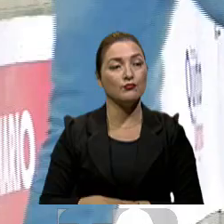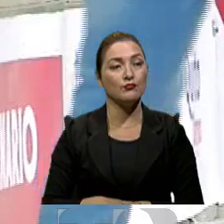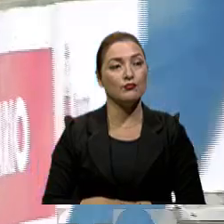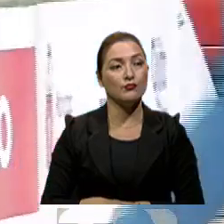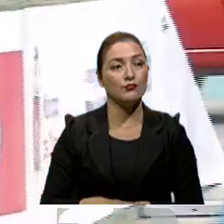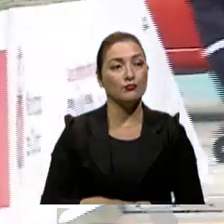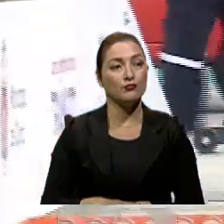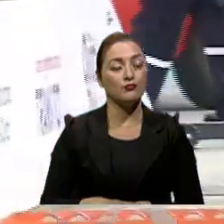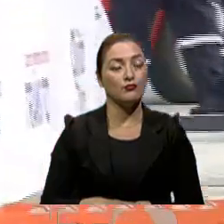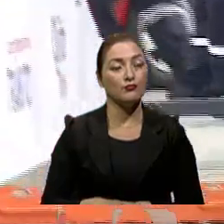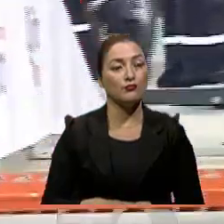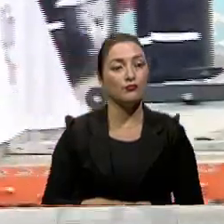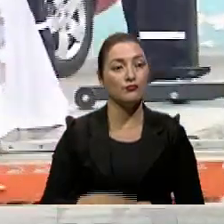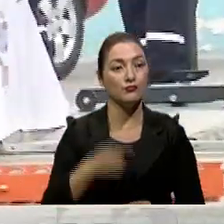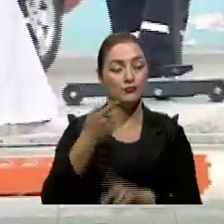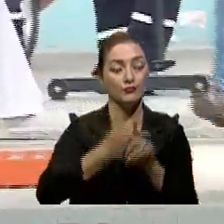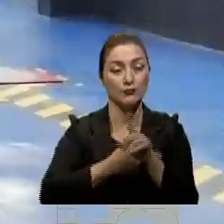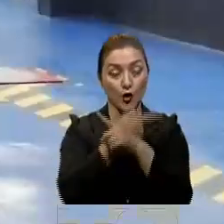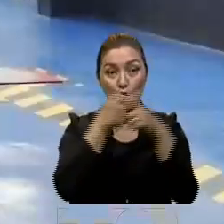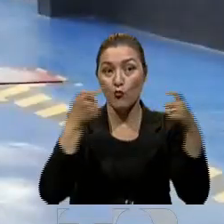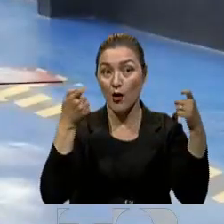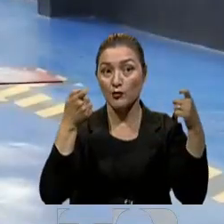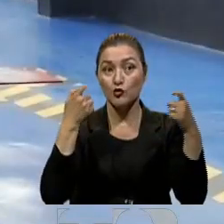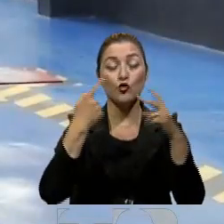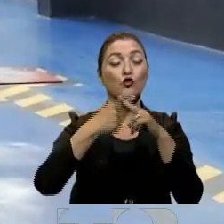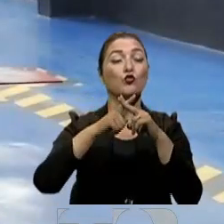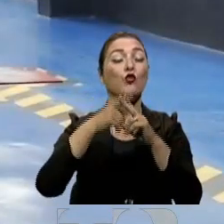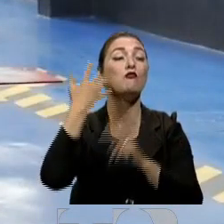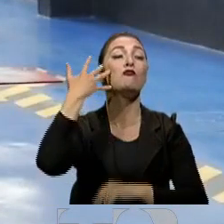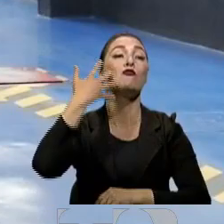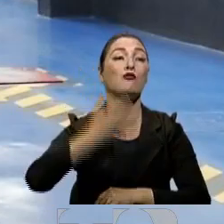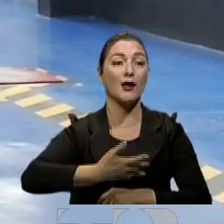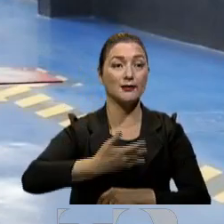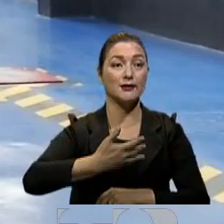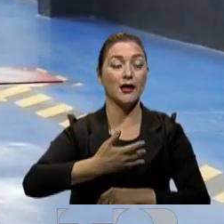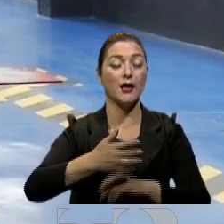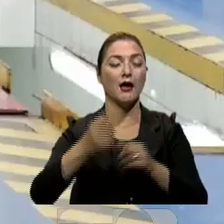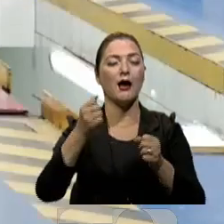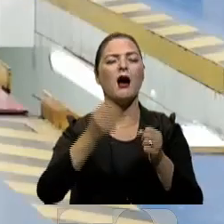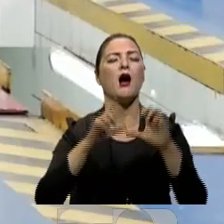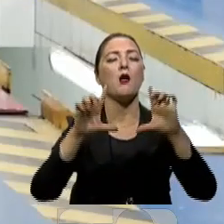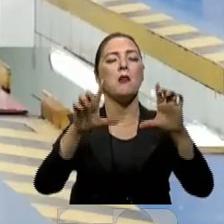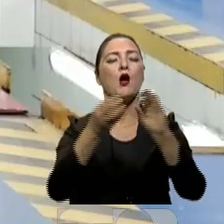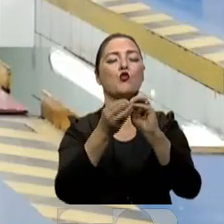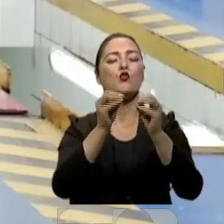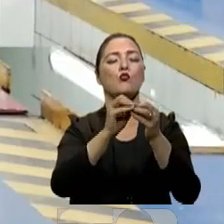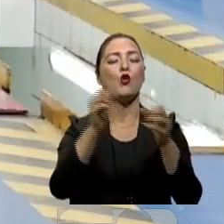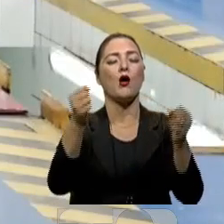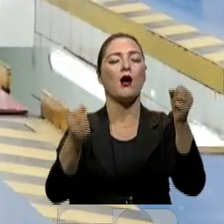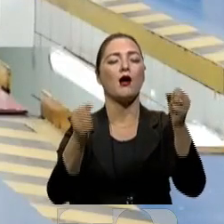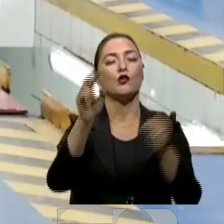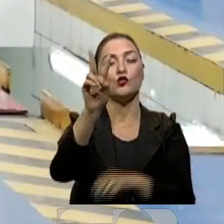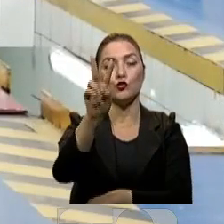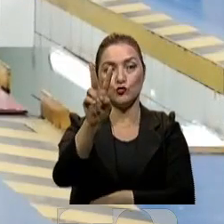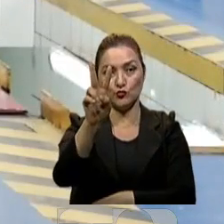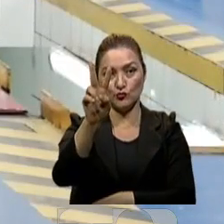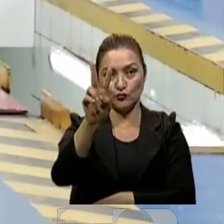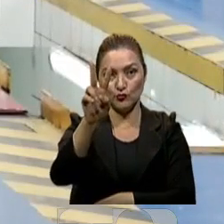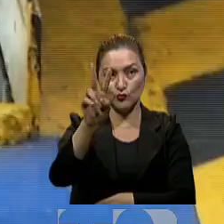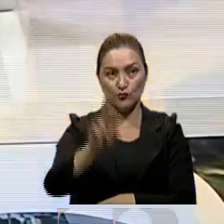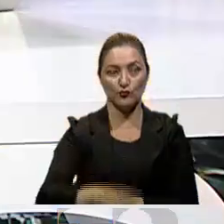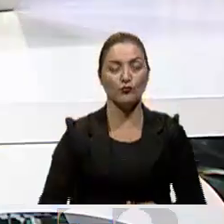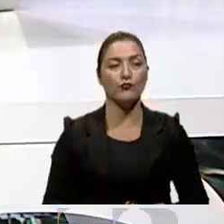www.amt.gob.es. Y recuerde que desde marzo inicia la calendarización para quienes tienen vehículos con placa terminada en dígito 2.